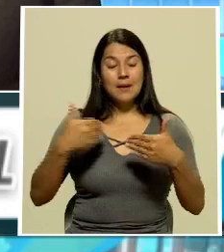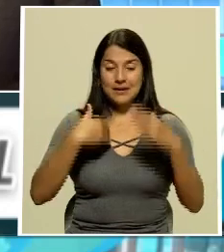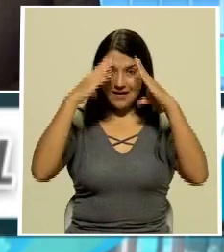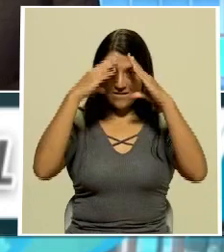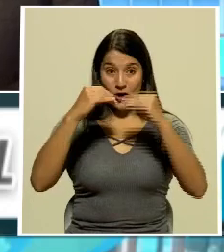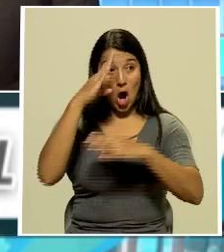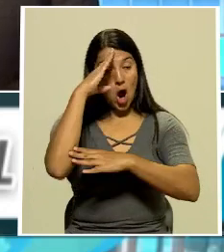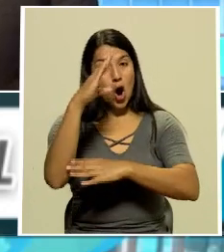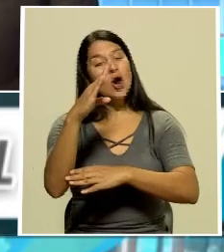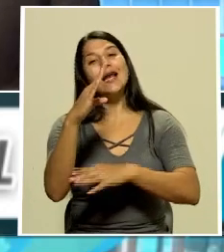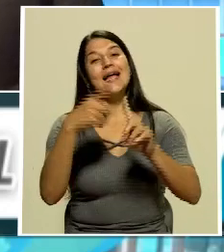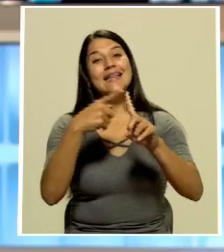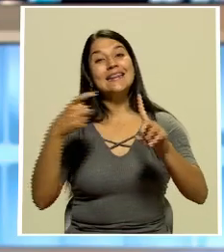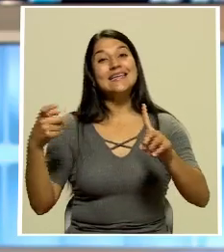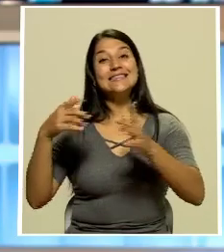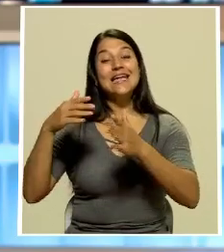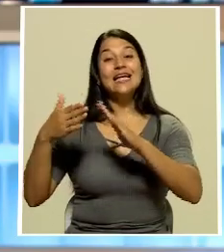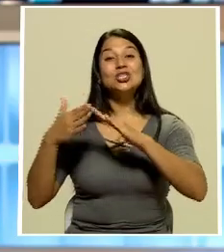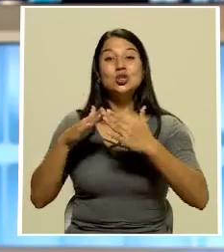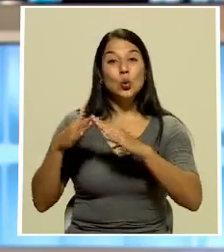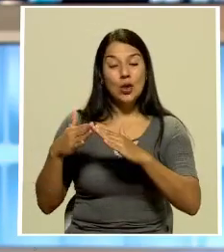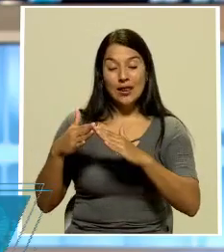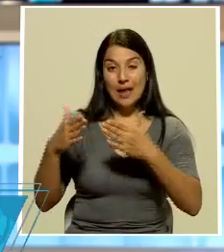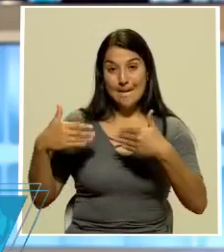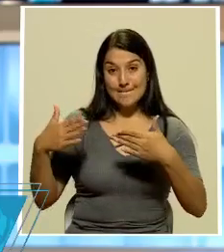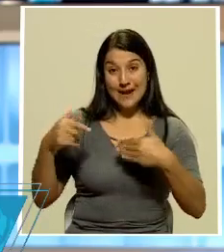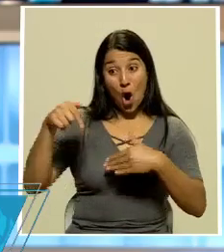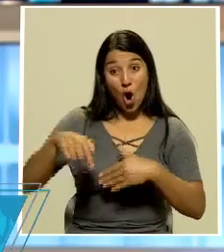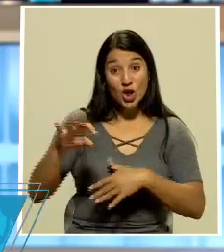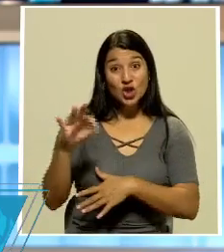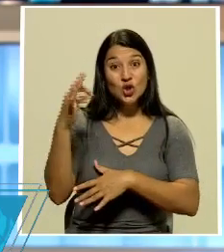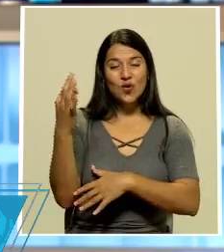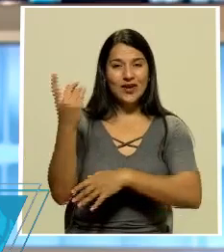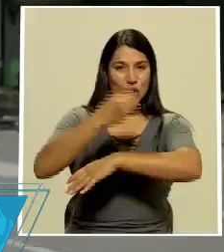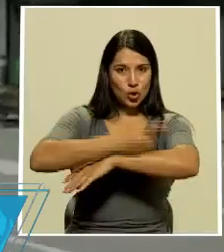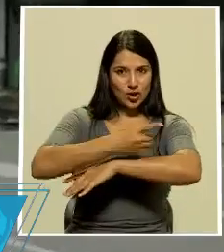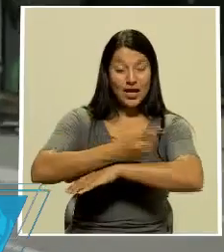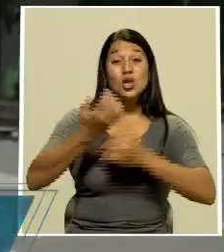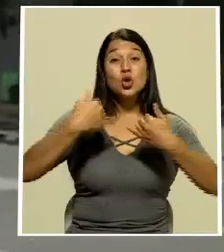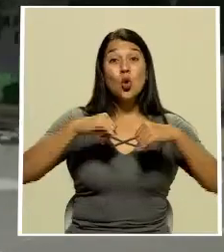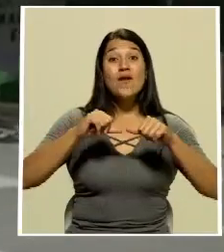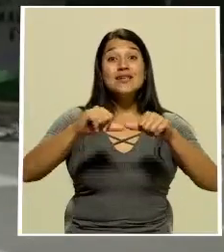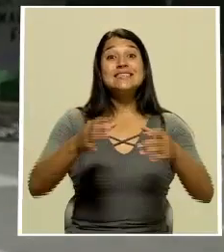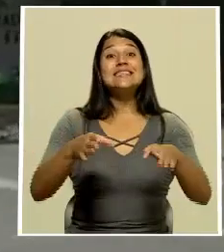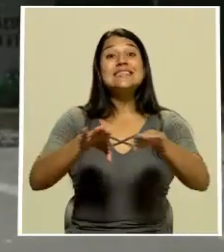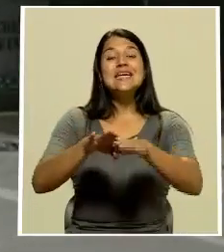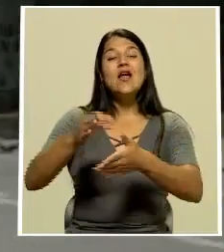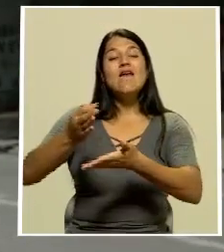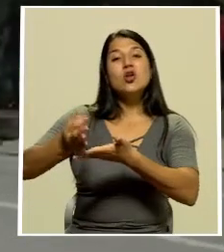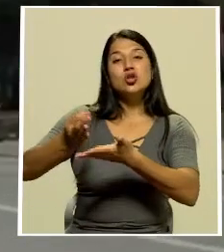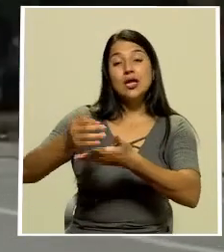Hola, ¿qué tal? Saludos desde Ciudad de Panamá. Les informamos que por 9º día consecutivo continúa el cierre en la frontera de